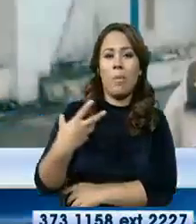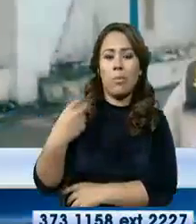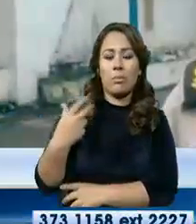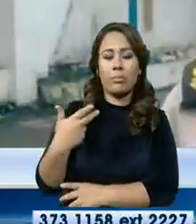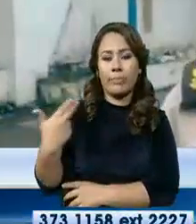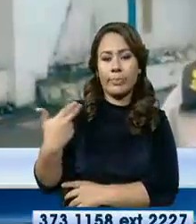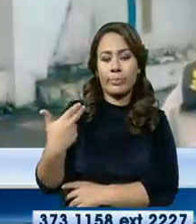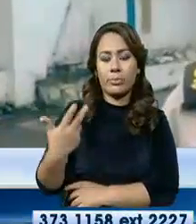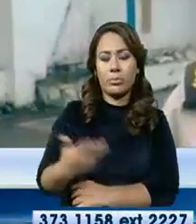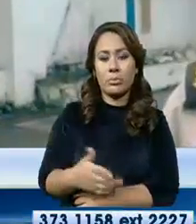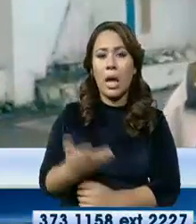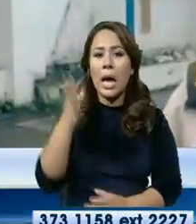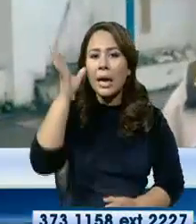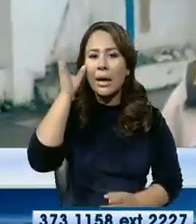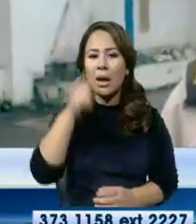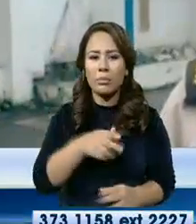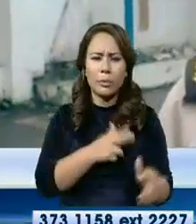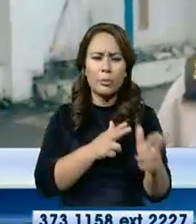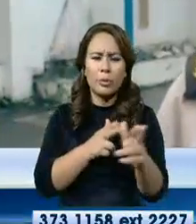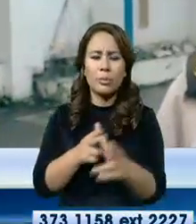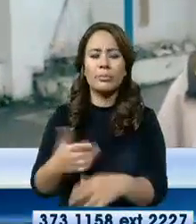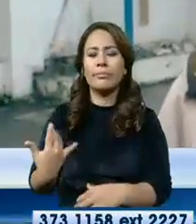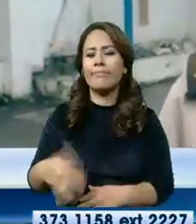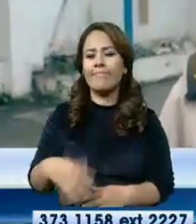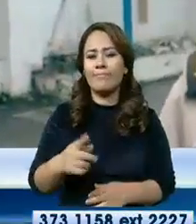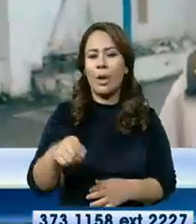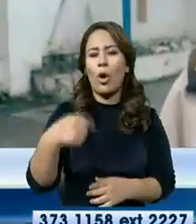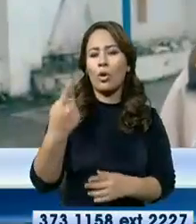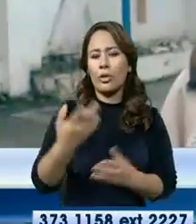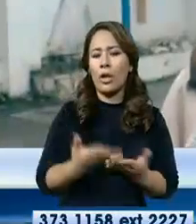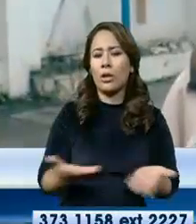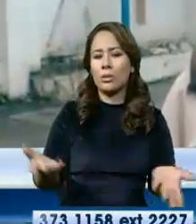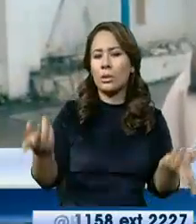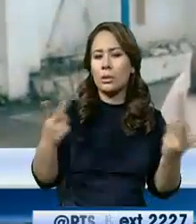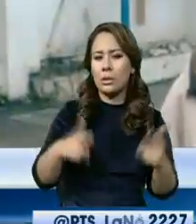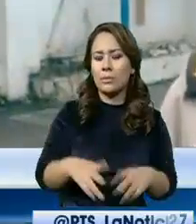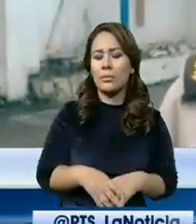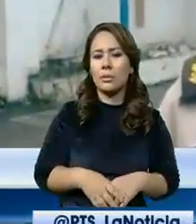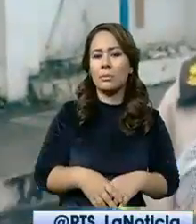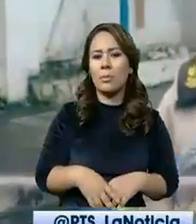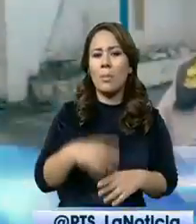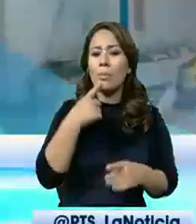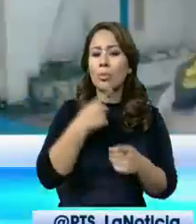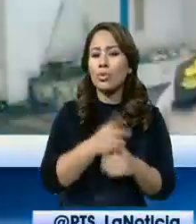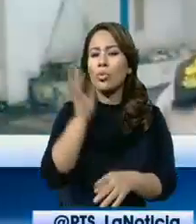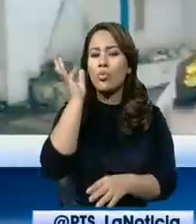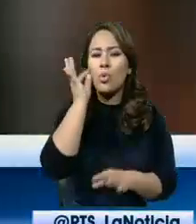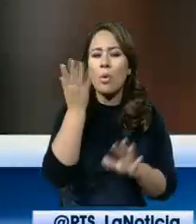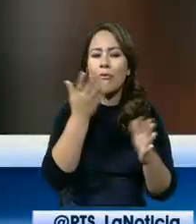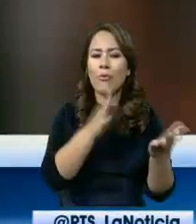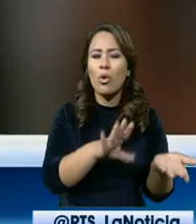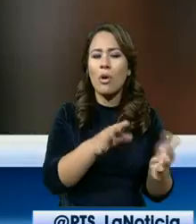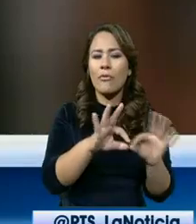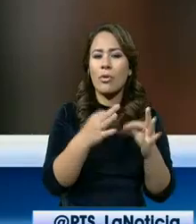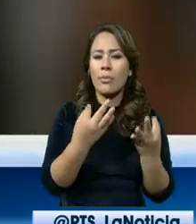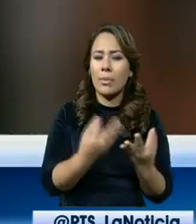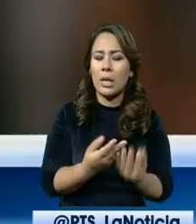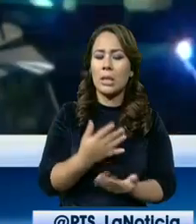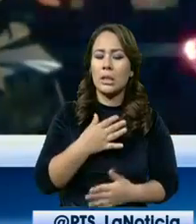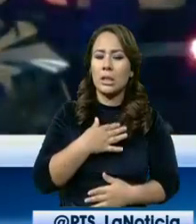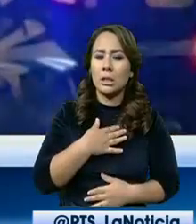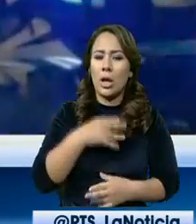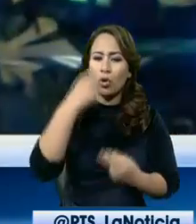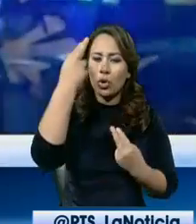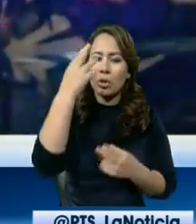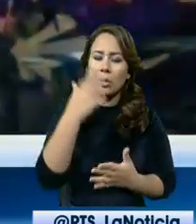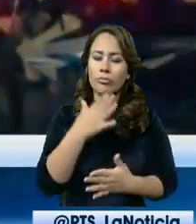calibre, posiblemente ametralladora y algunas otras armas, acribillaron prácticamente a esta familia. Producto del ataque,